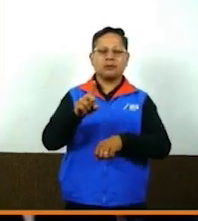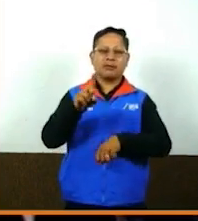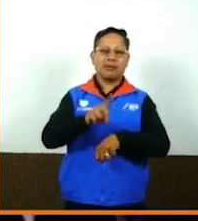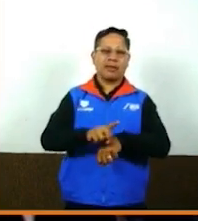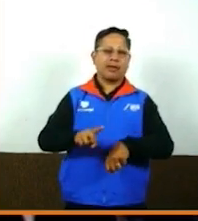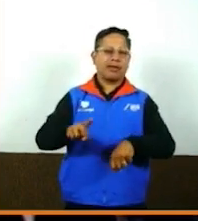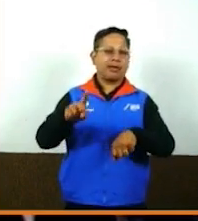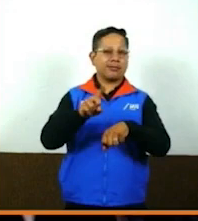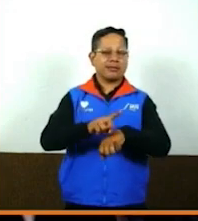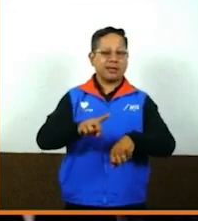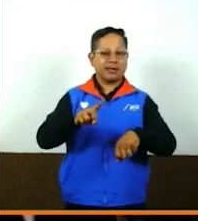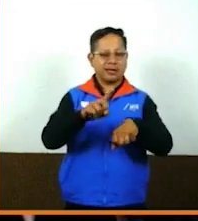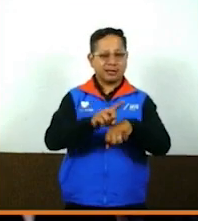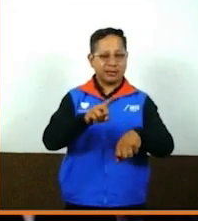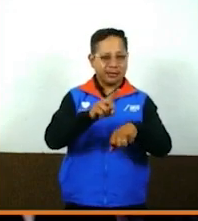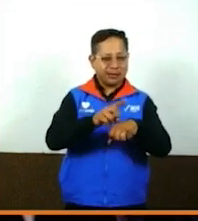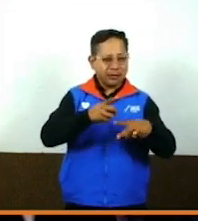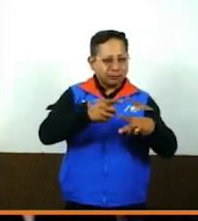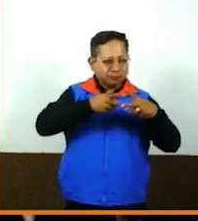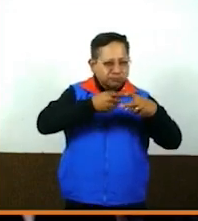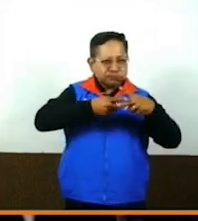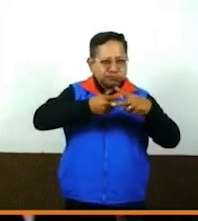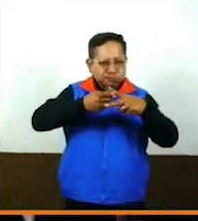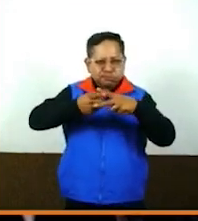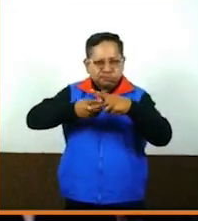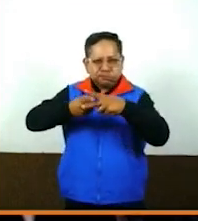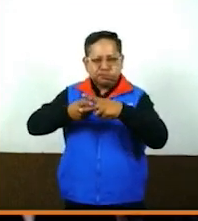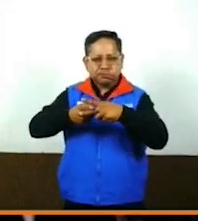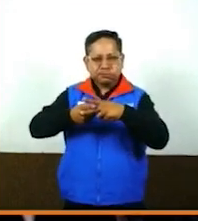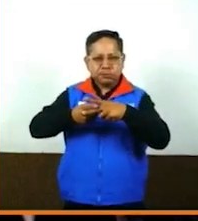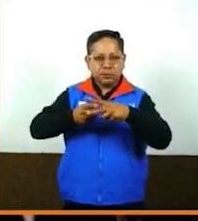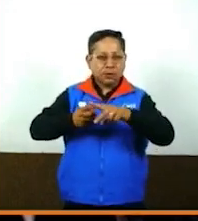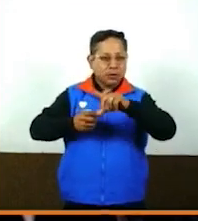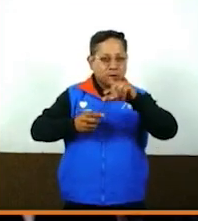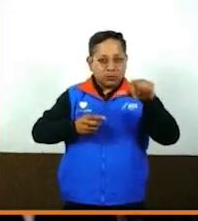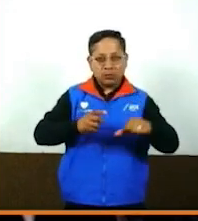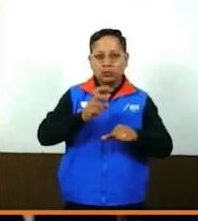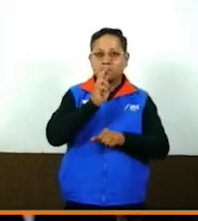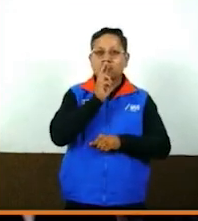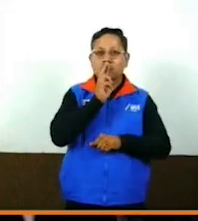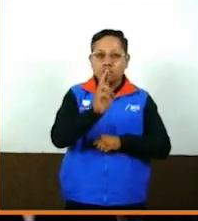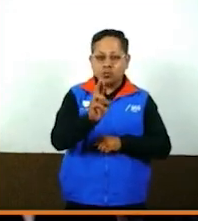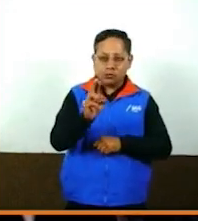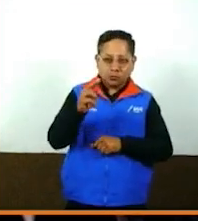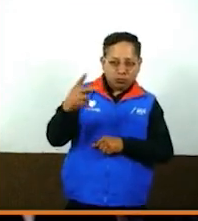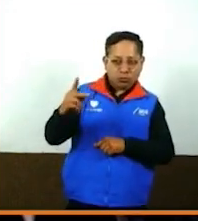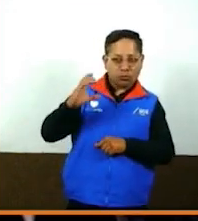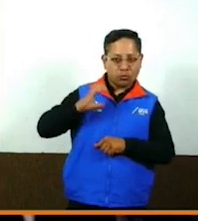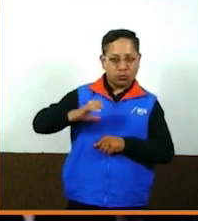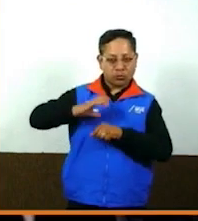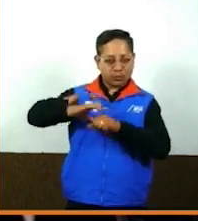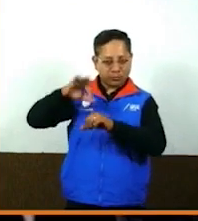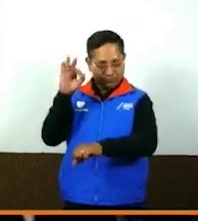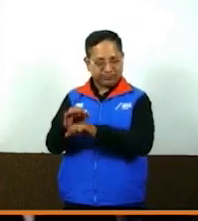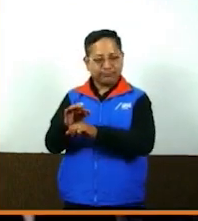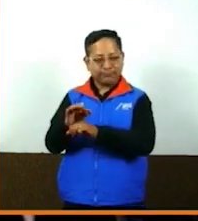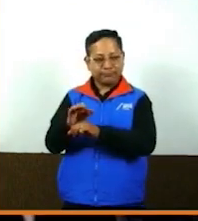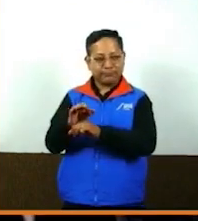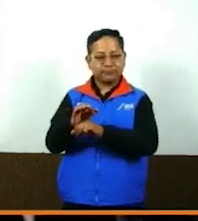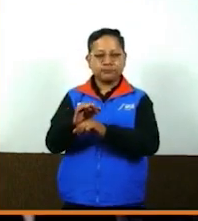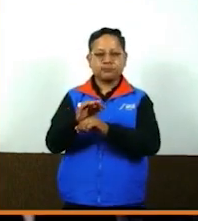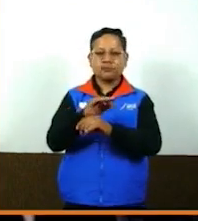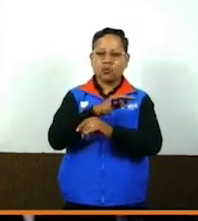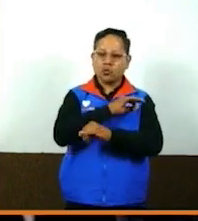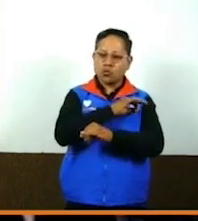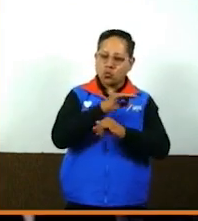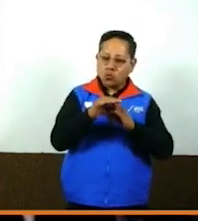estamos, primero, midiendo más, segundo, buscando soluciones para nuestros clientes de manera sustentable y